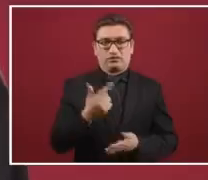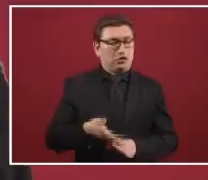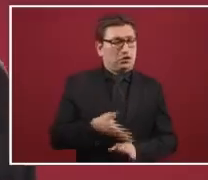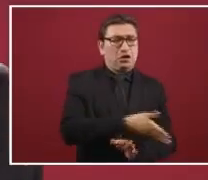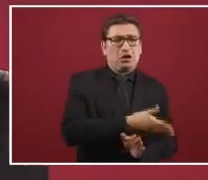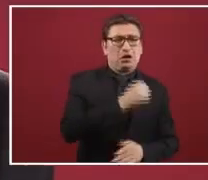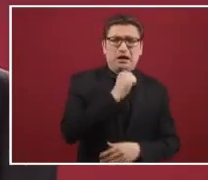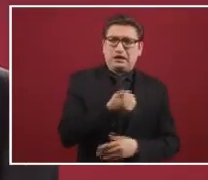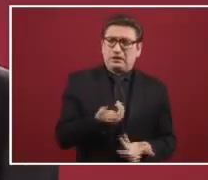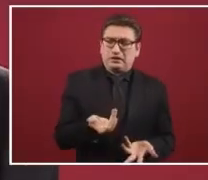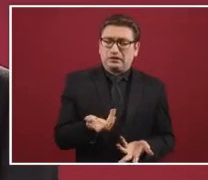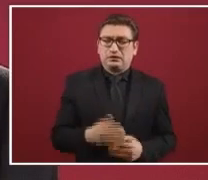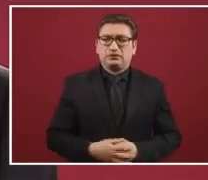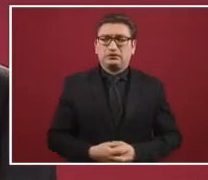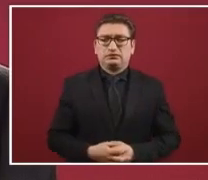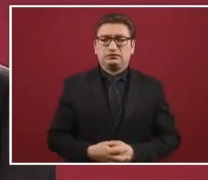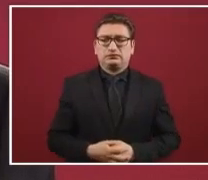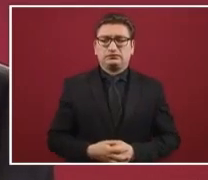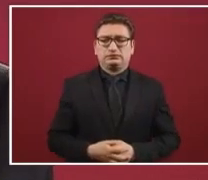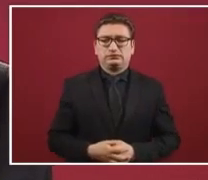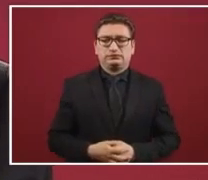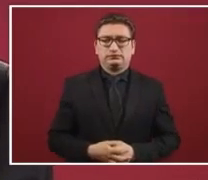que en